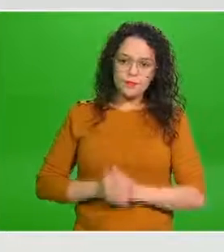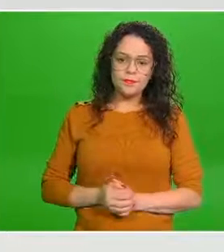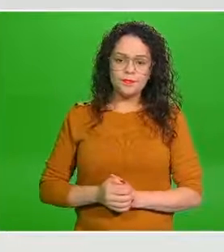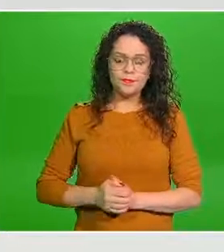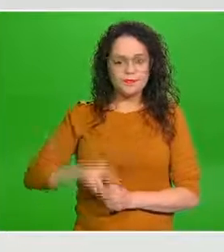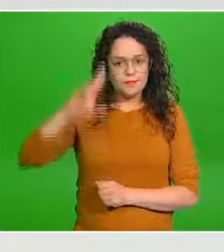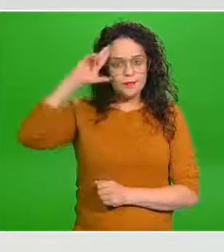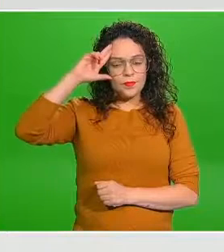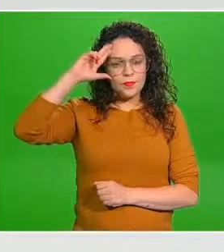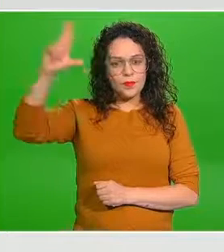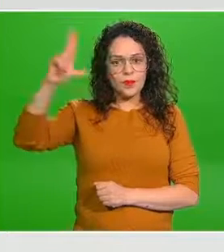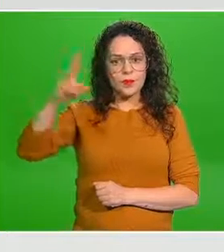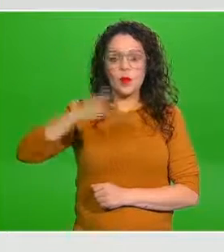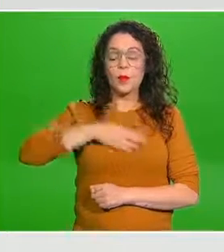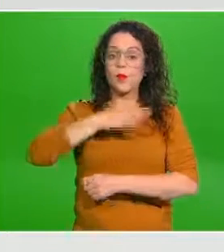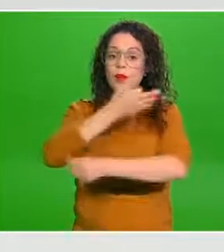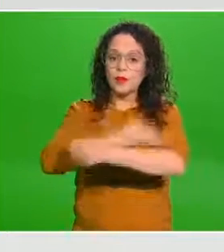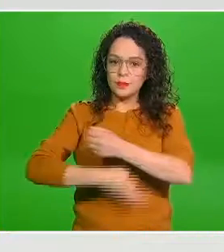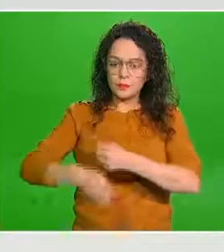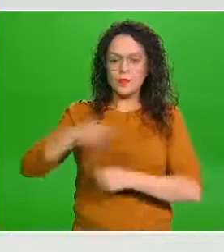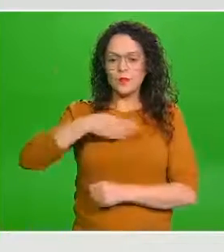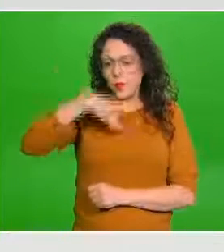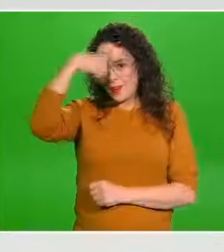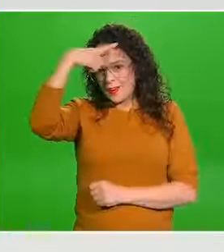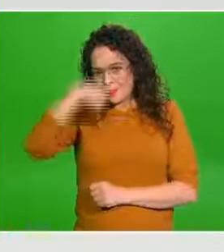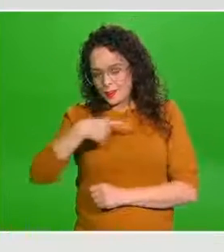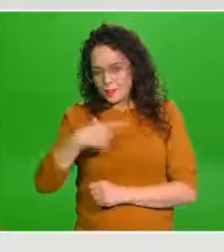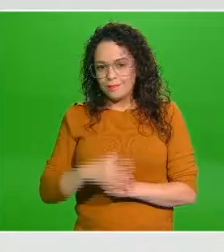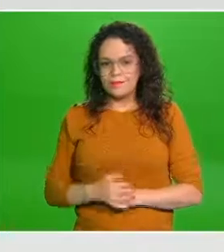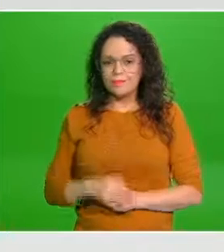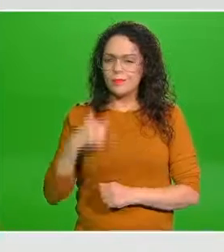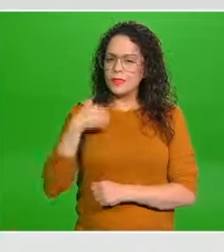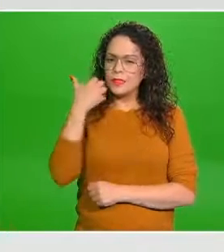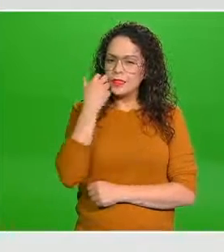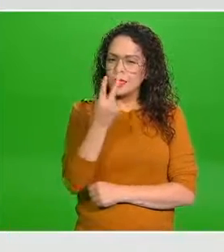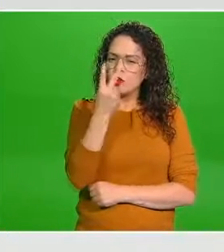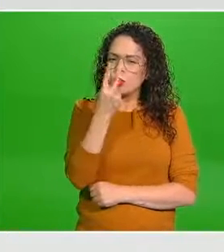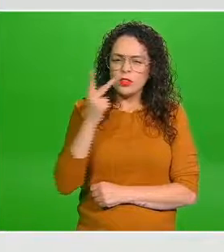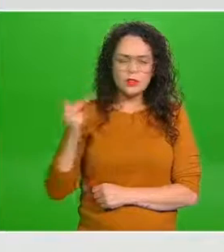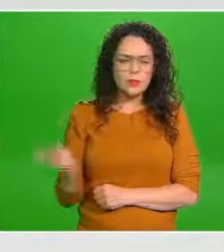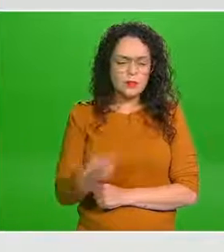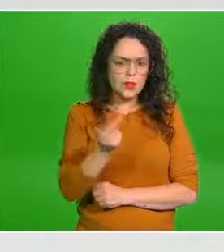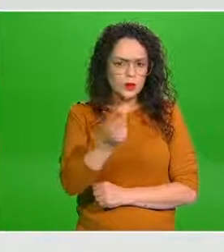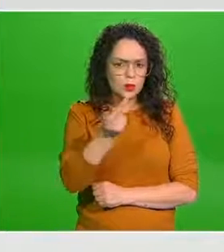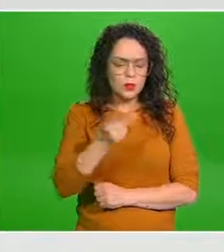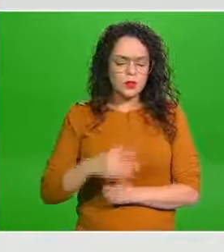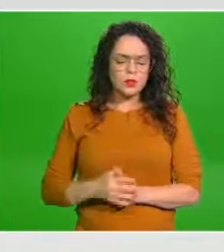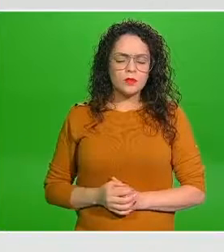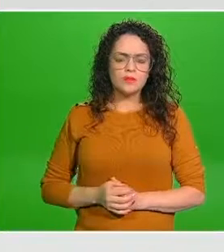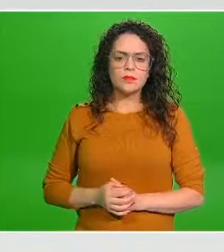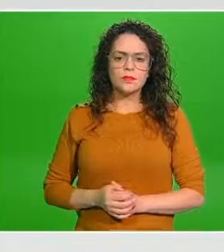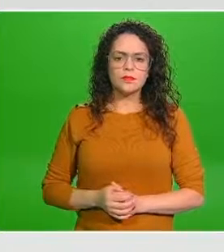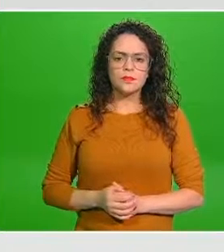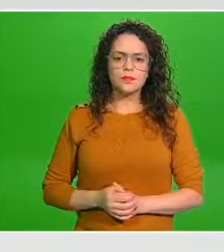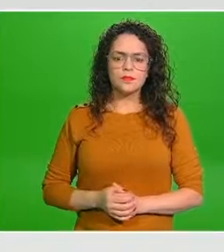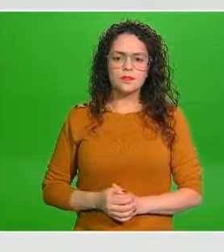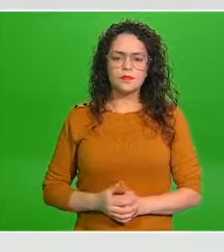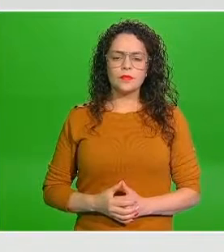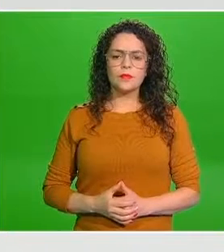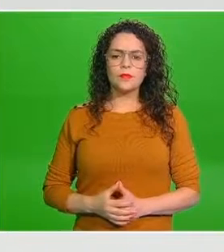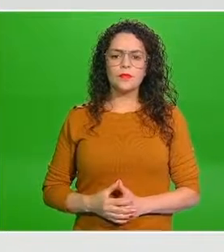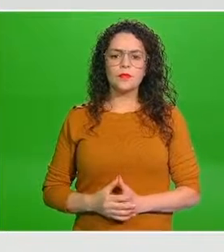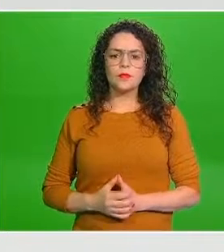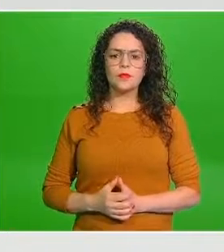Hola, muy buenas tardes, muy buenas noches. Tenemos un par de preguntas. Nos preguntan las personas de la